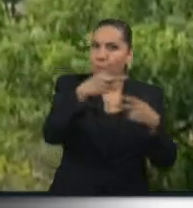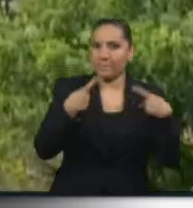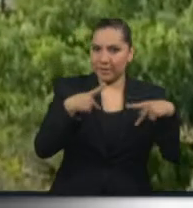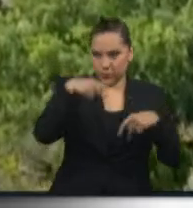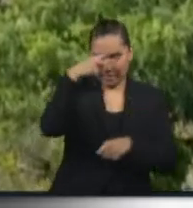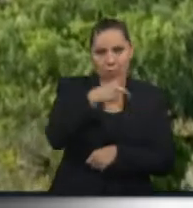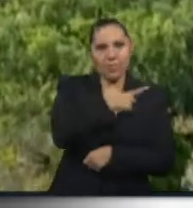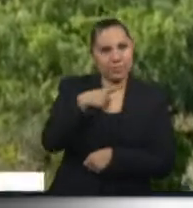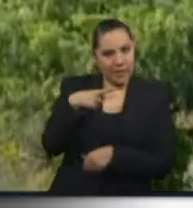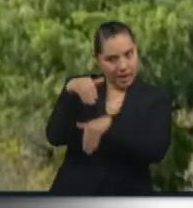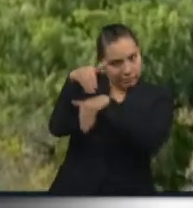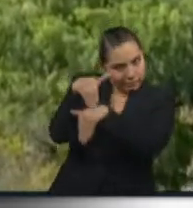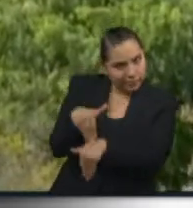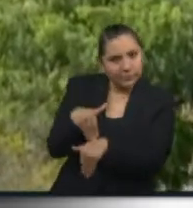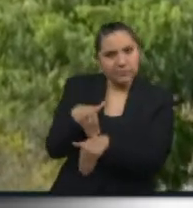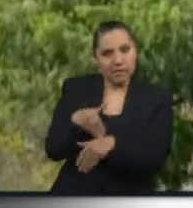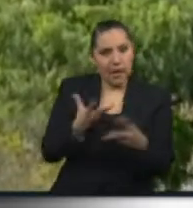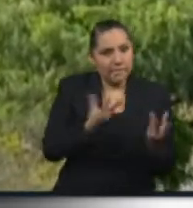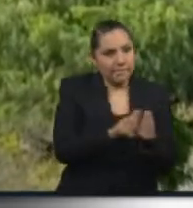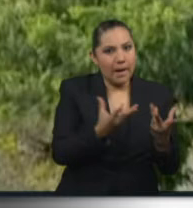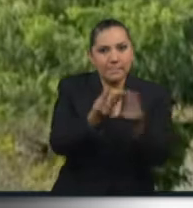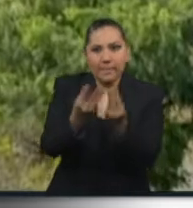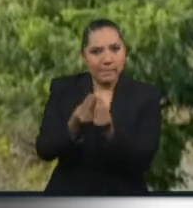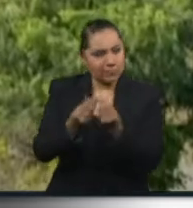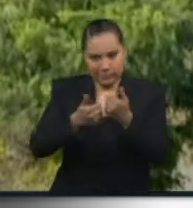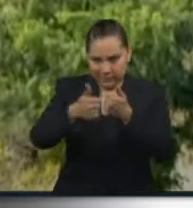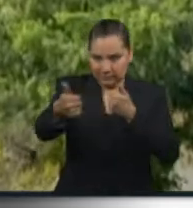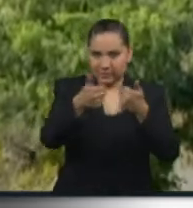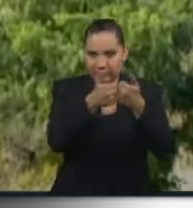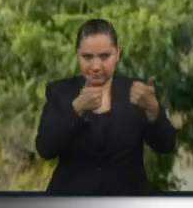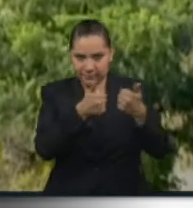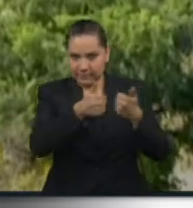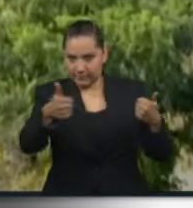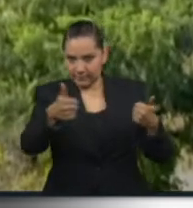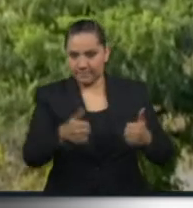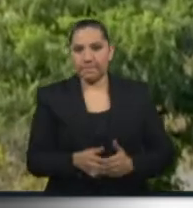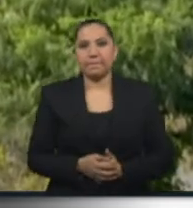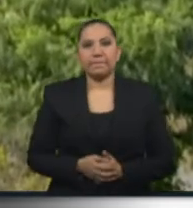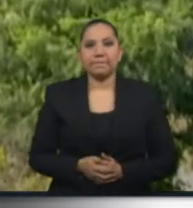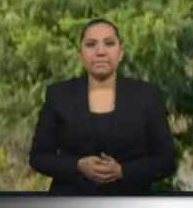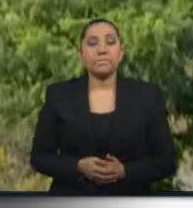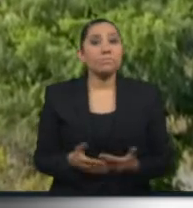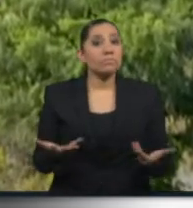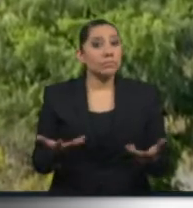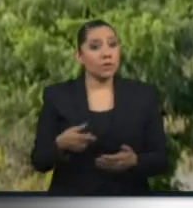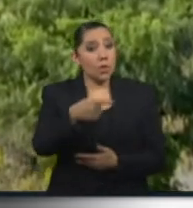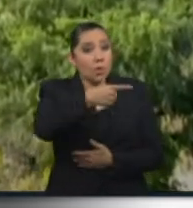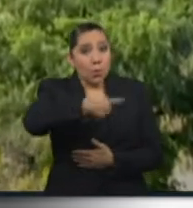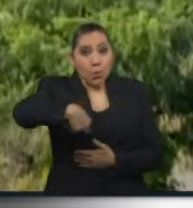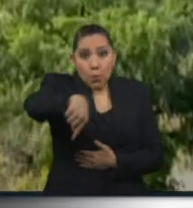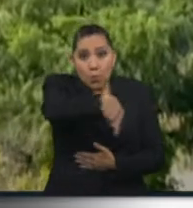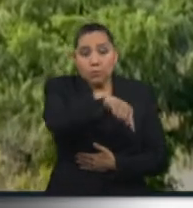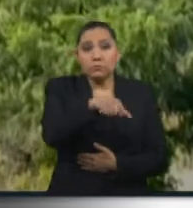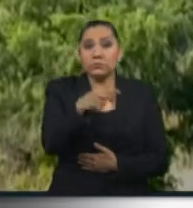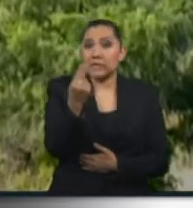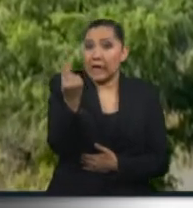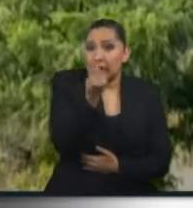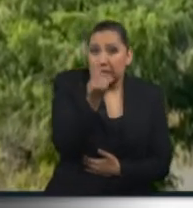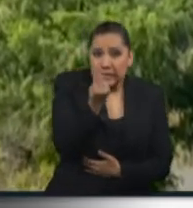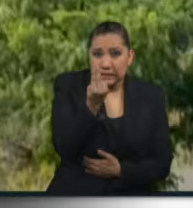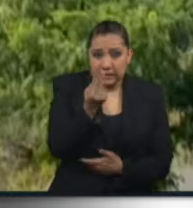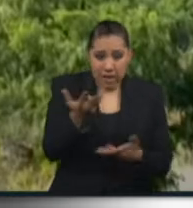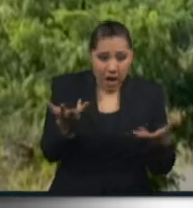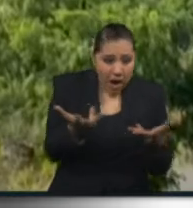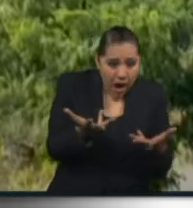Que estemos en nuestras casas si no son actividades fundamentales las